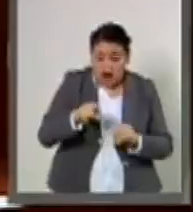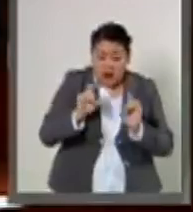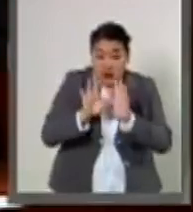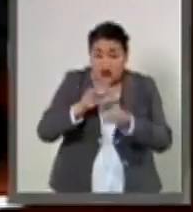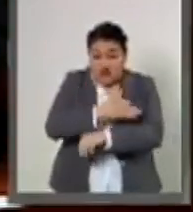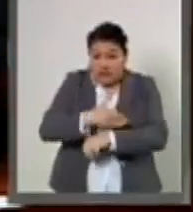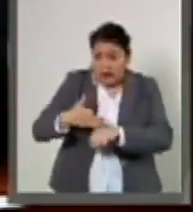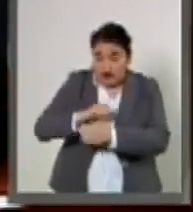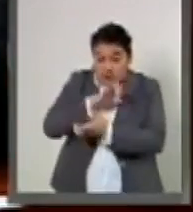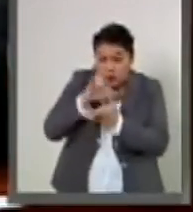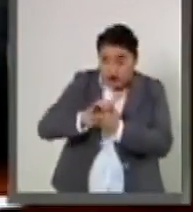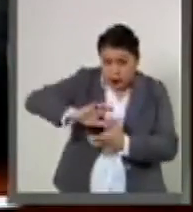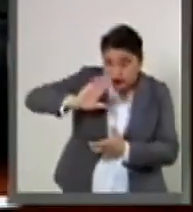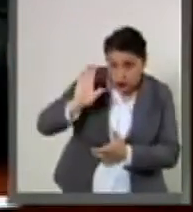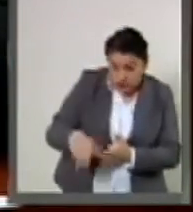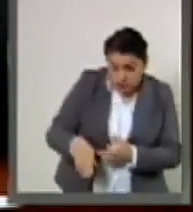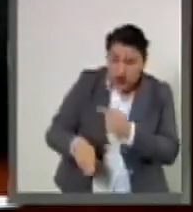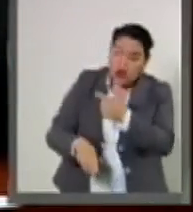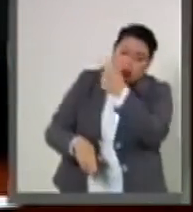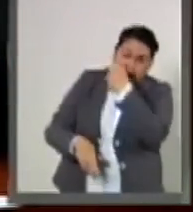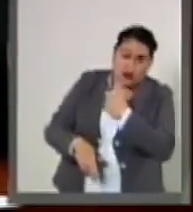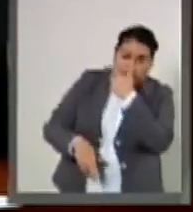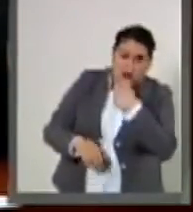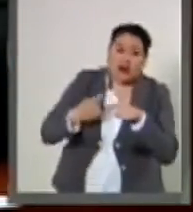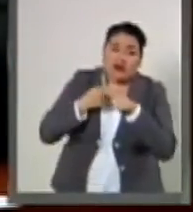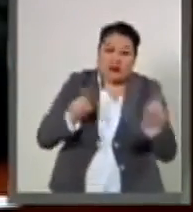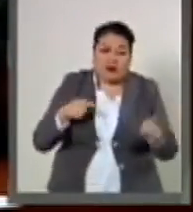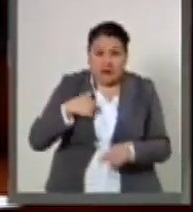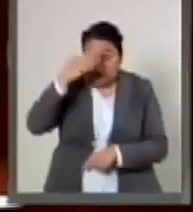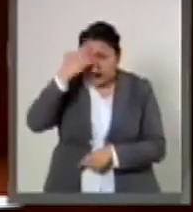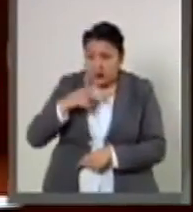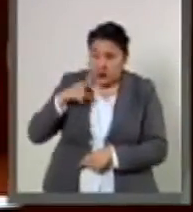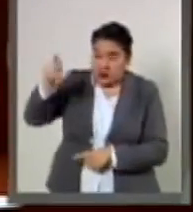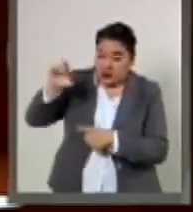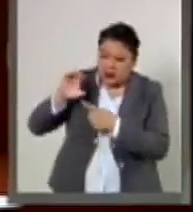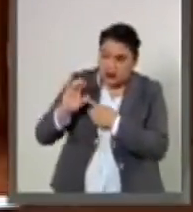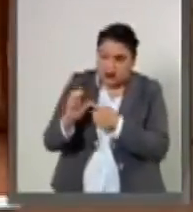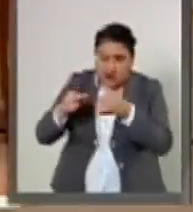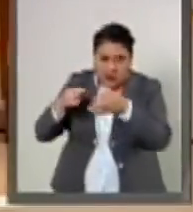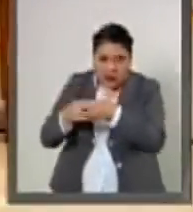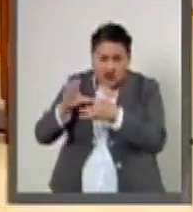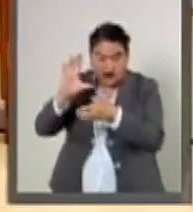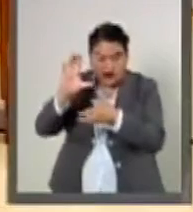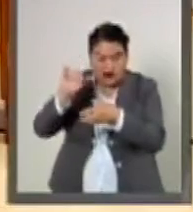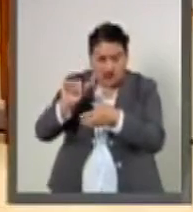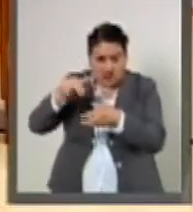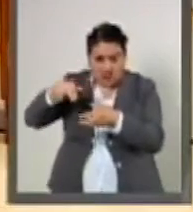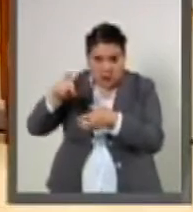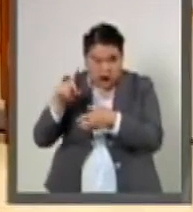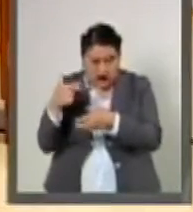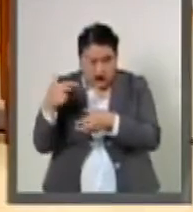Al respecto, la Comisión Nacional de los Derechos Humanos, en su recomendación